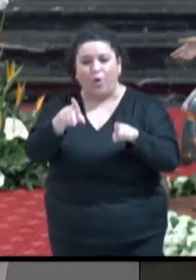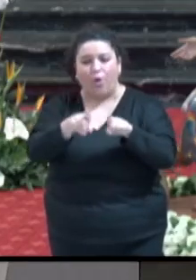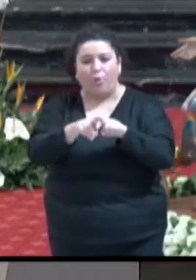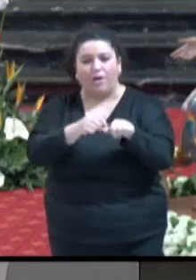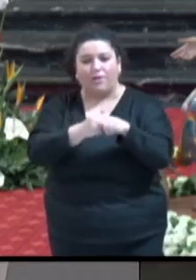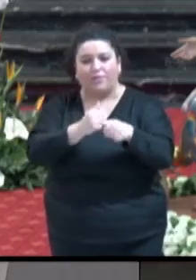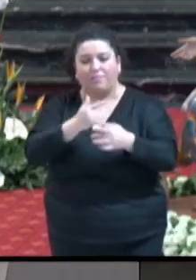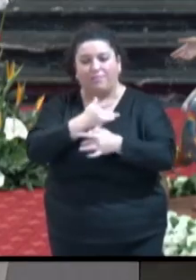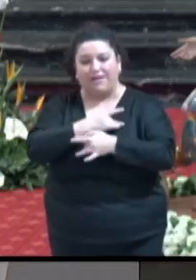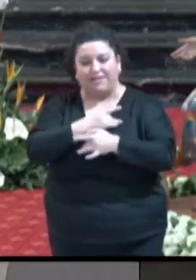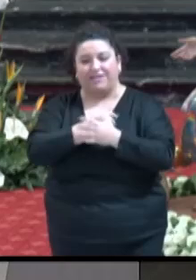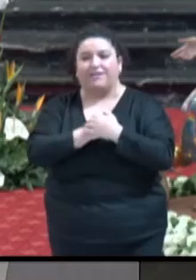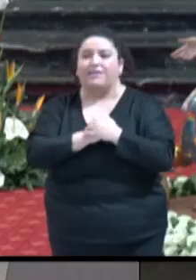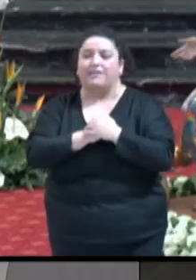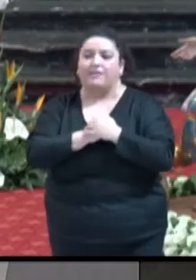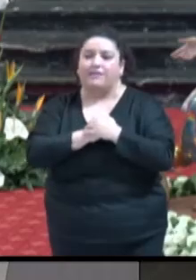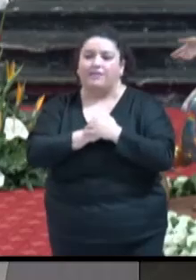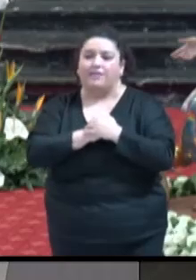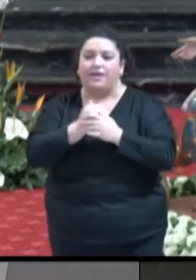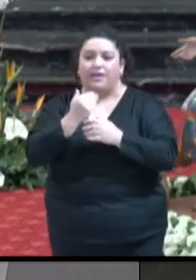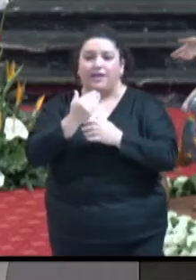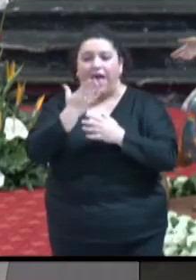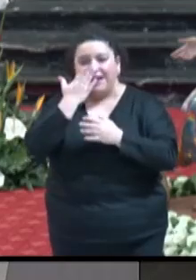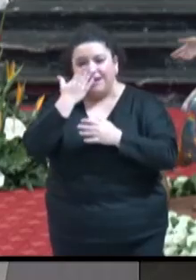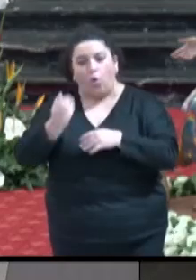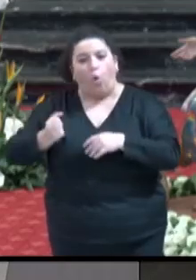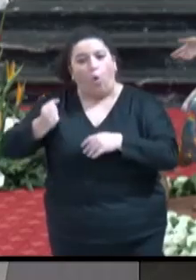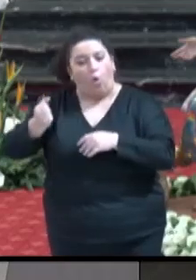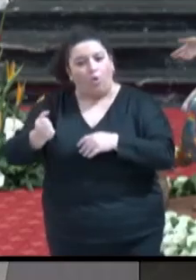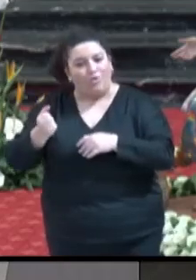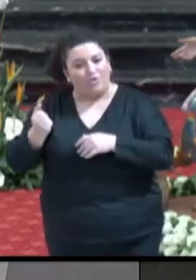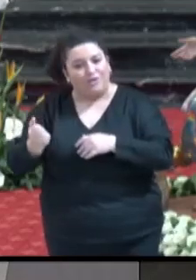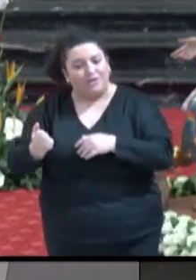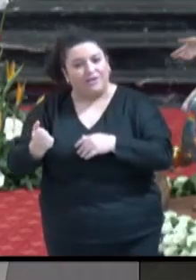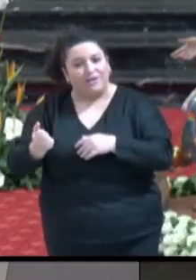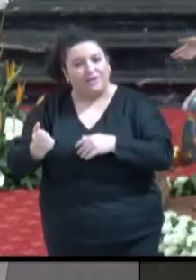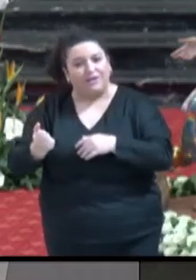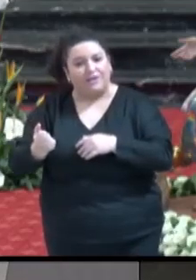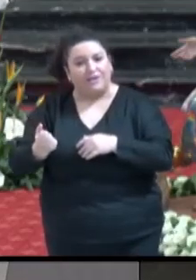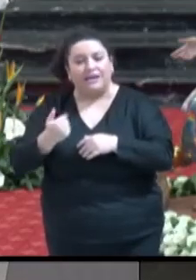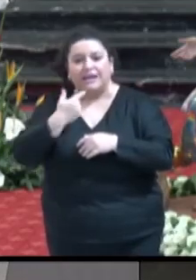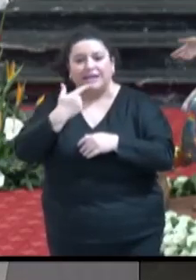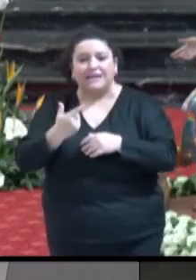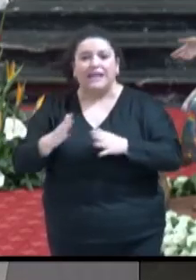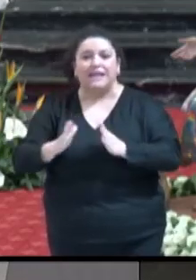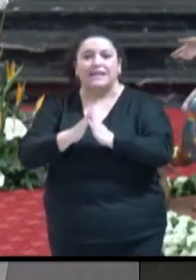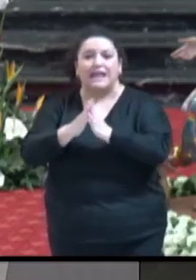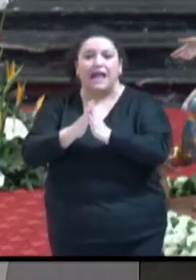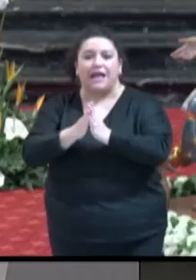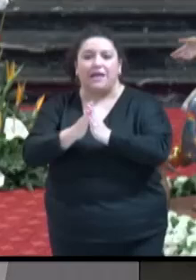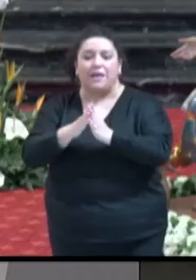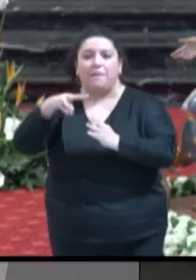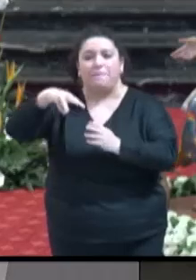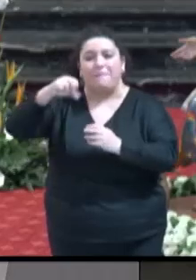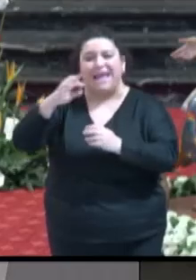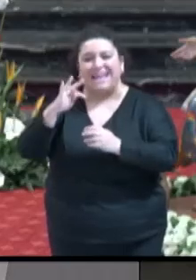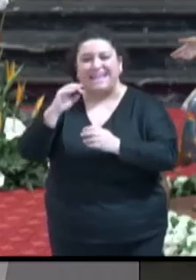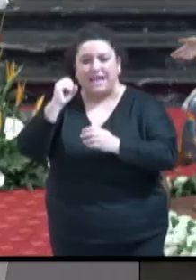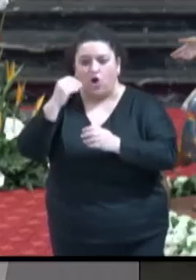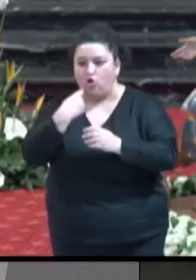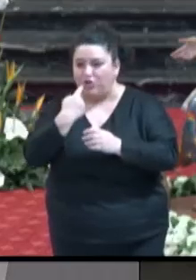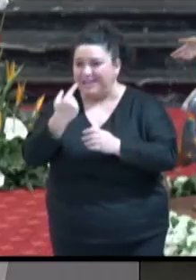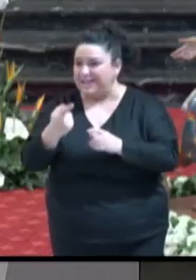María y esta actitud de José en el relato de San Mateo es lo mismo referido